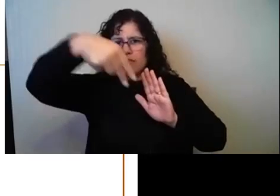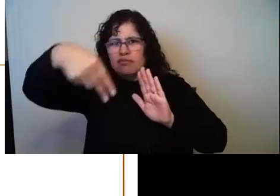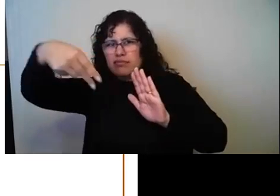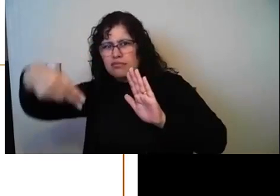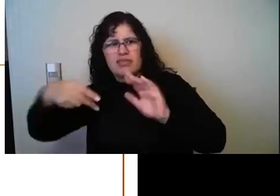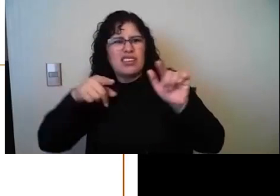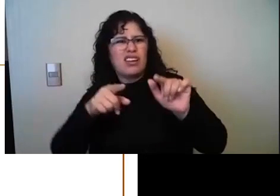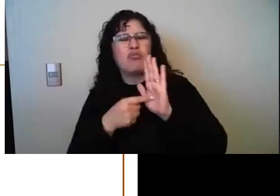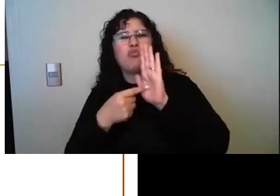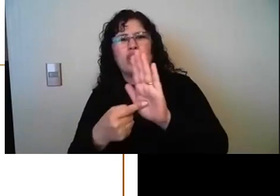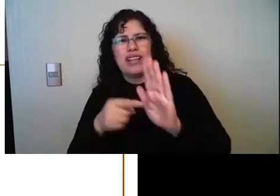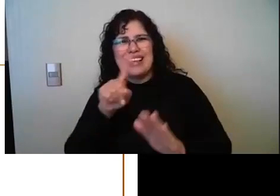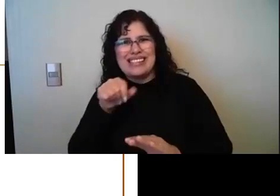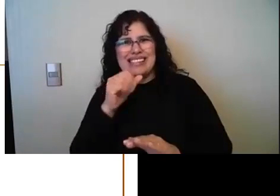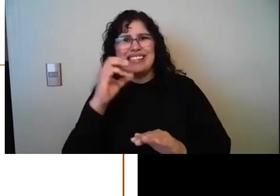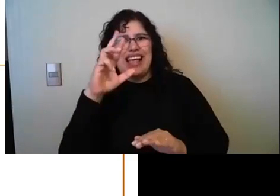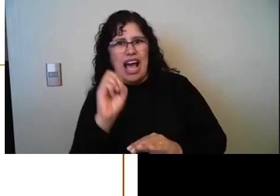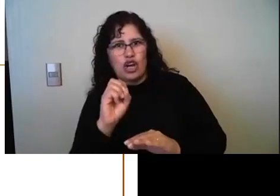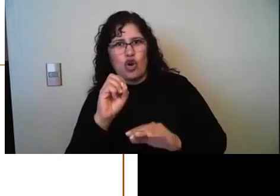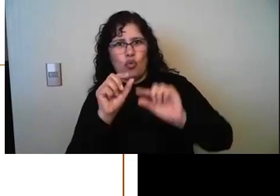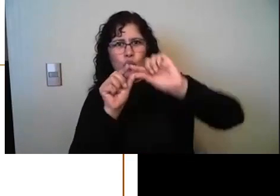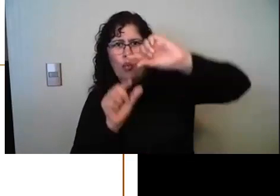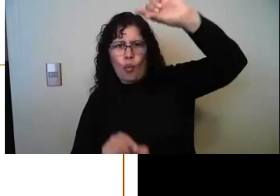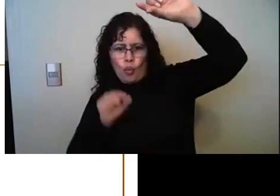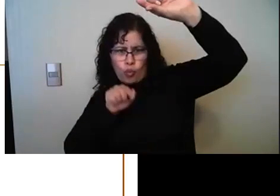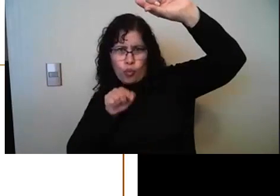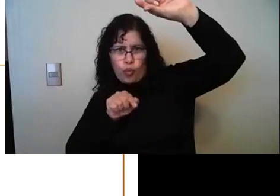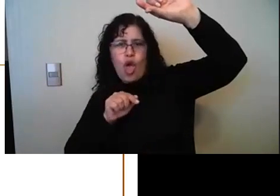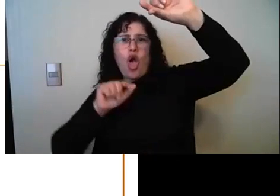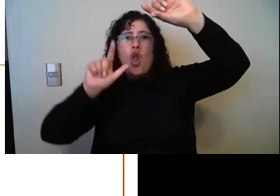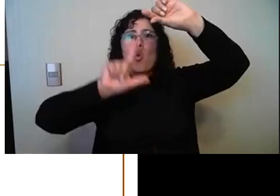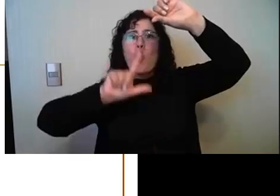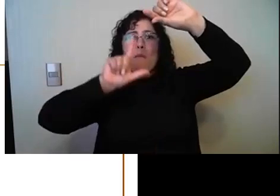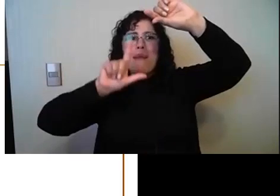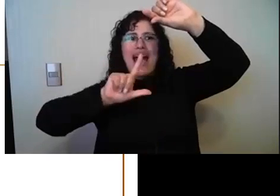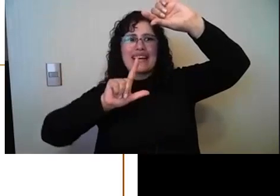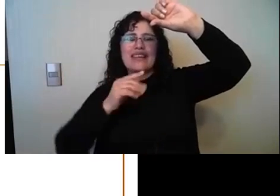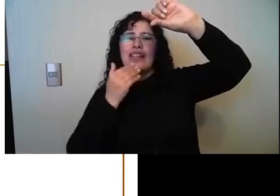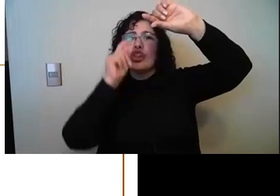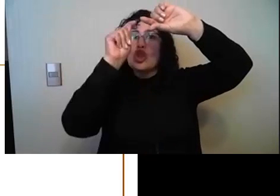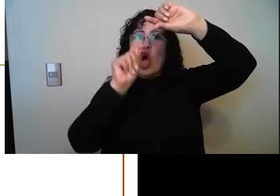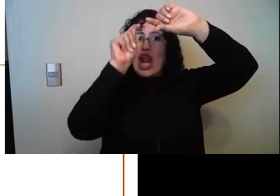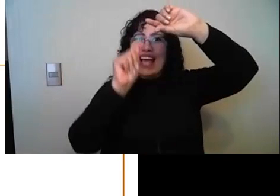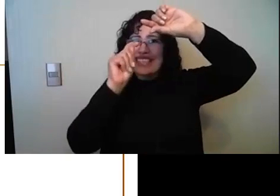sacro, lumbar y la parte torácica, es decir, la organización somatotópica que está acá.